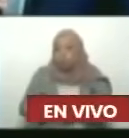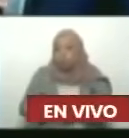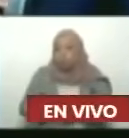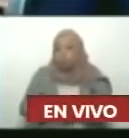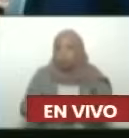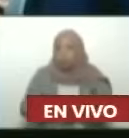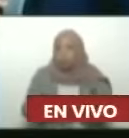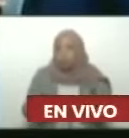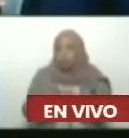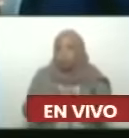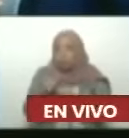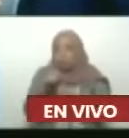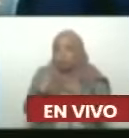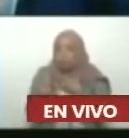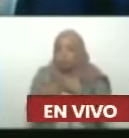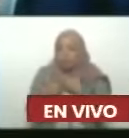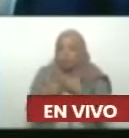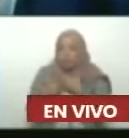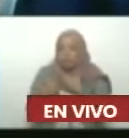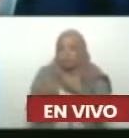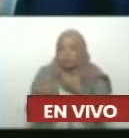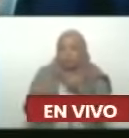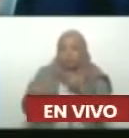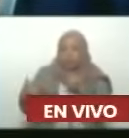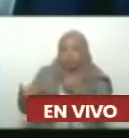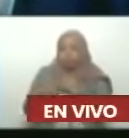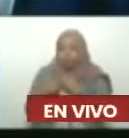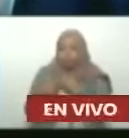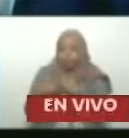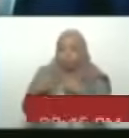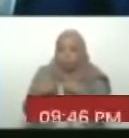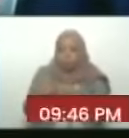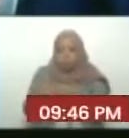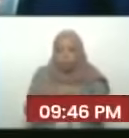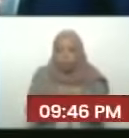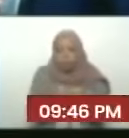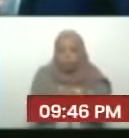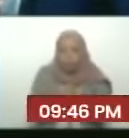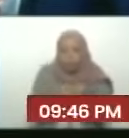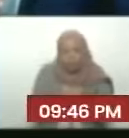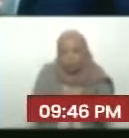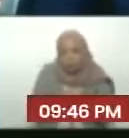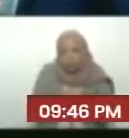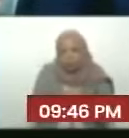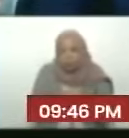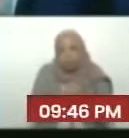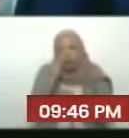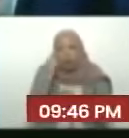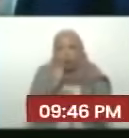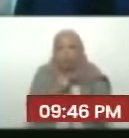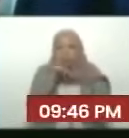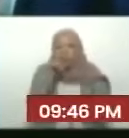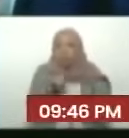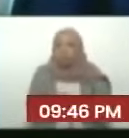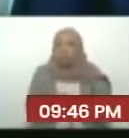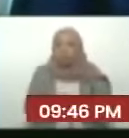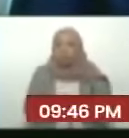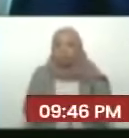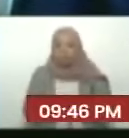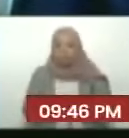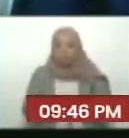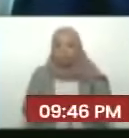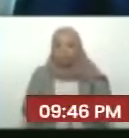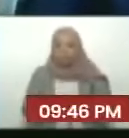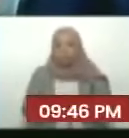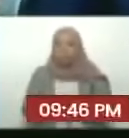fue traicionado, vilipendiado, atacado, perseguido. Y Bolívar también. Y